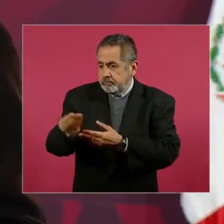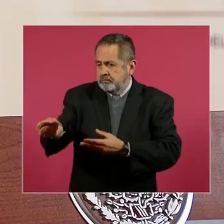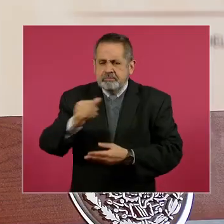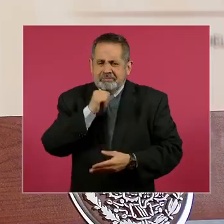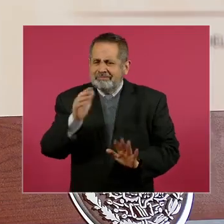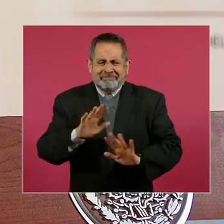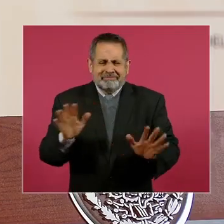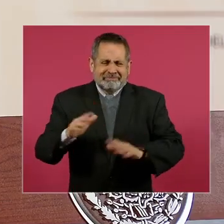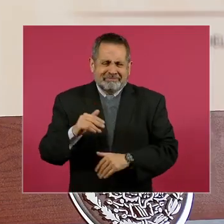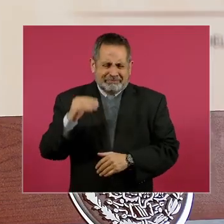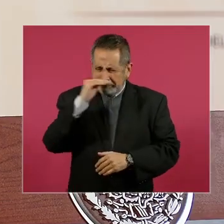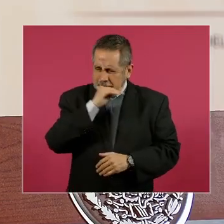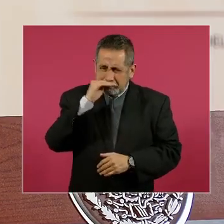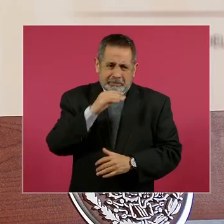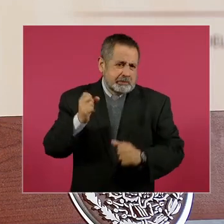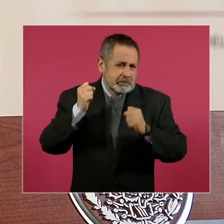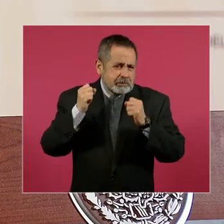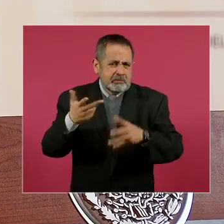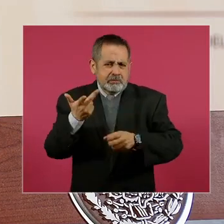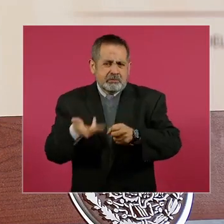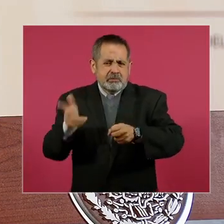muchos hospitales en México